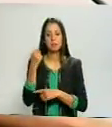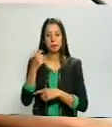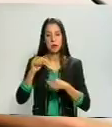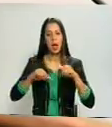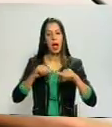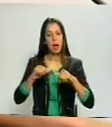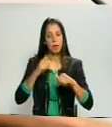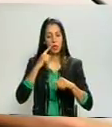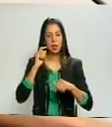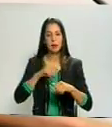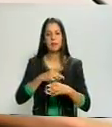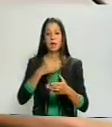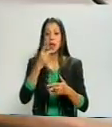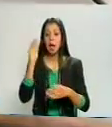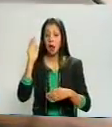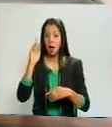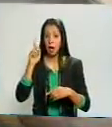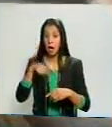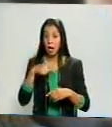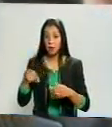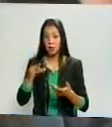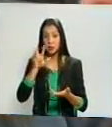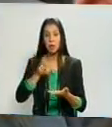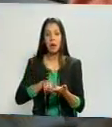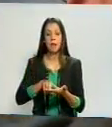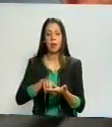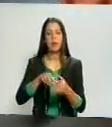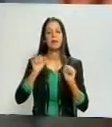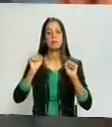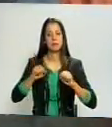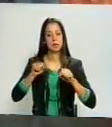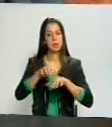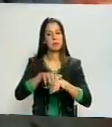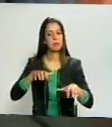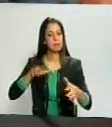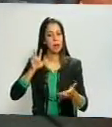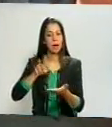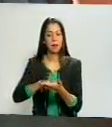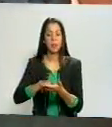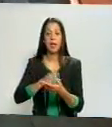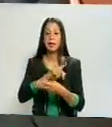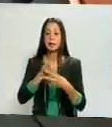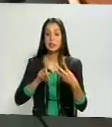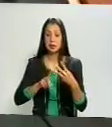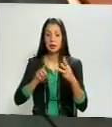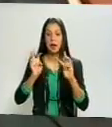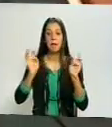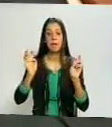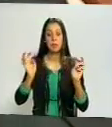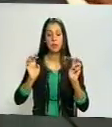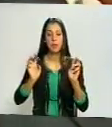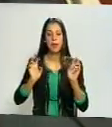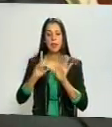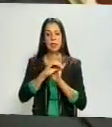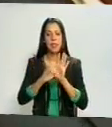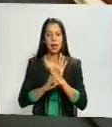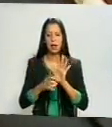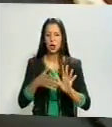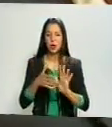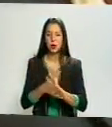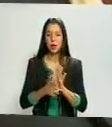Apure, resultó aprobado por unanimidad. En el tercer punto, el decreto constituyente sobre